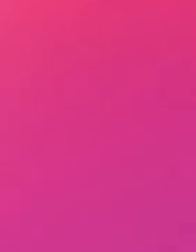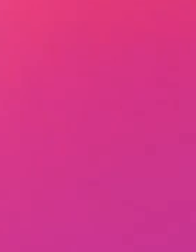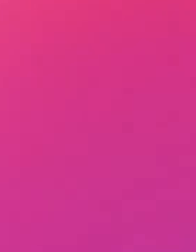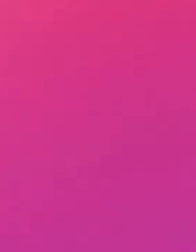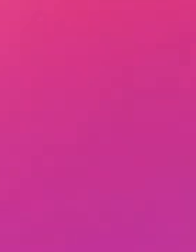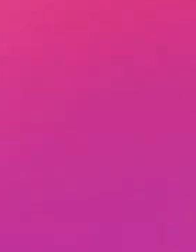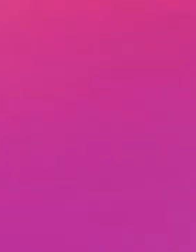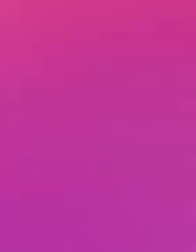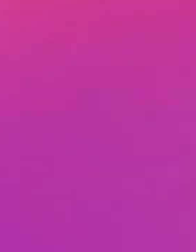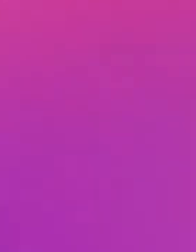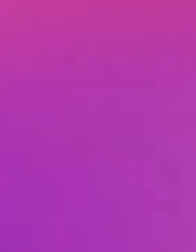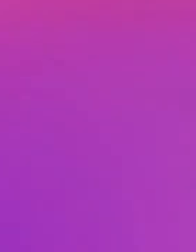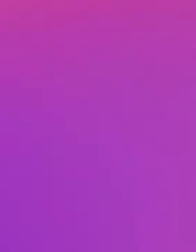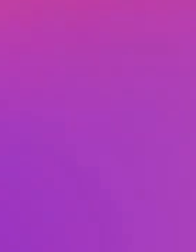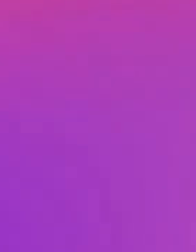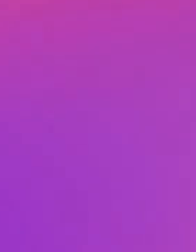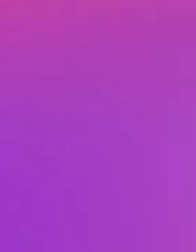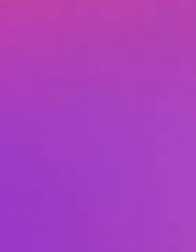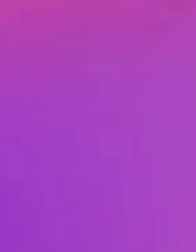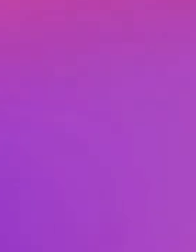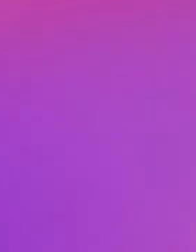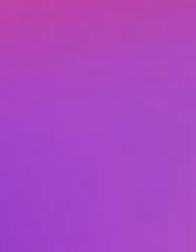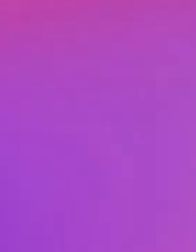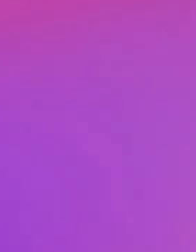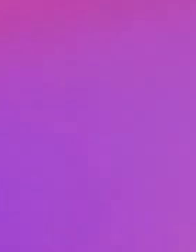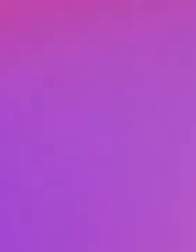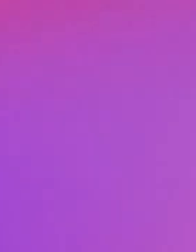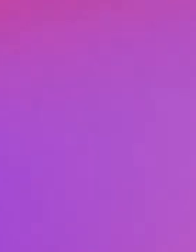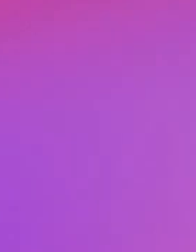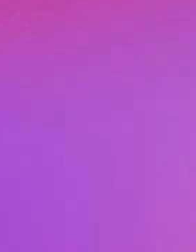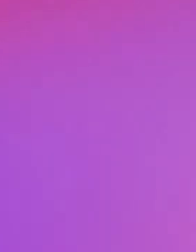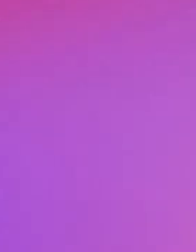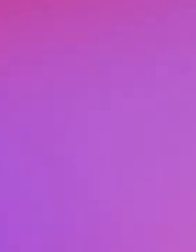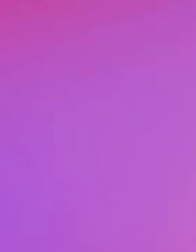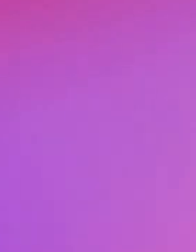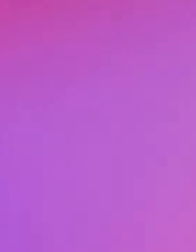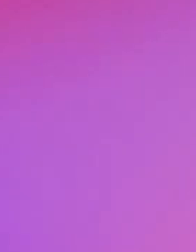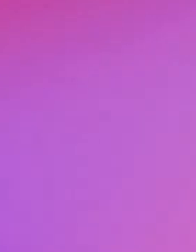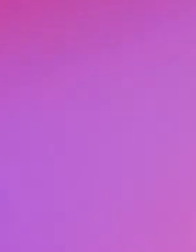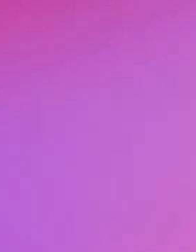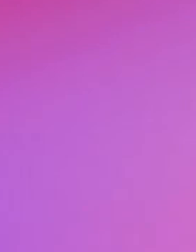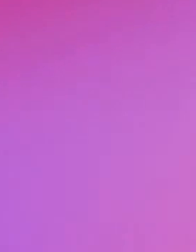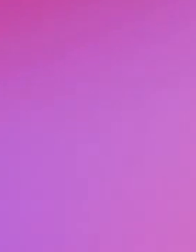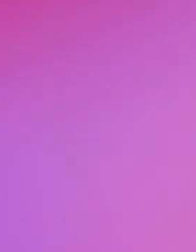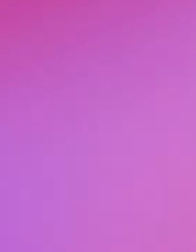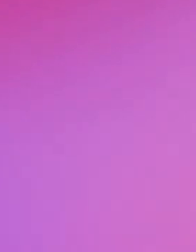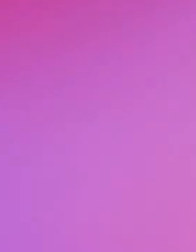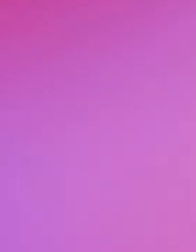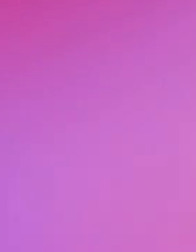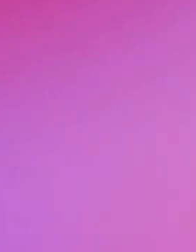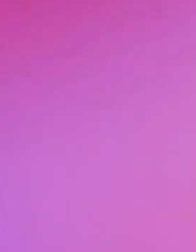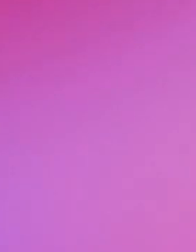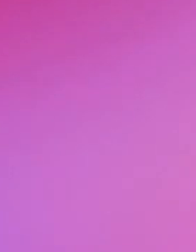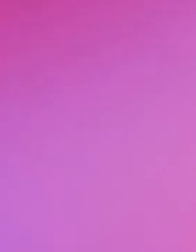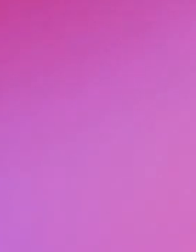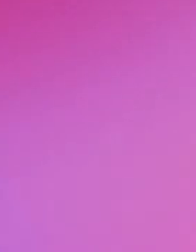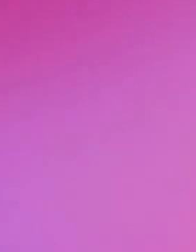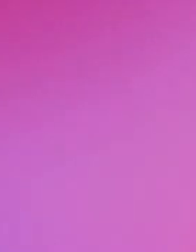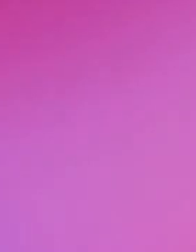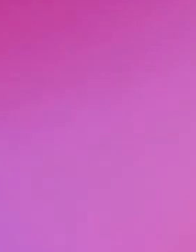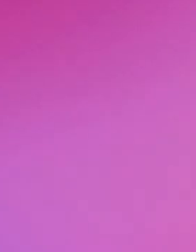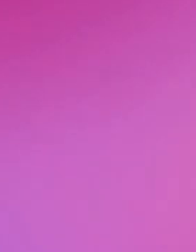También te invitamos a que consultes la plataforma nuevaescuelamexicana.cep.gov.mx.